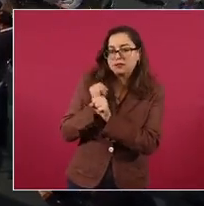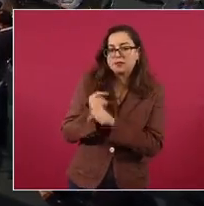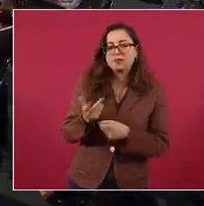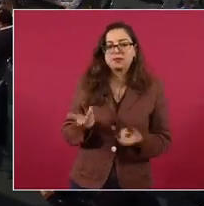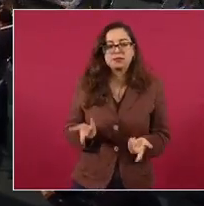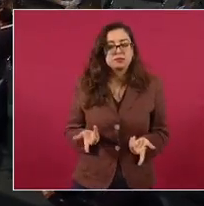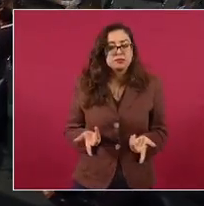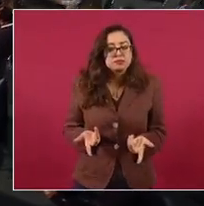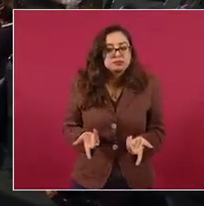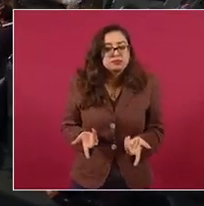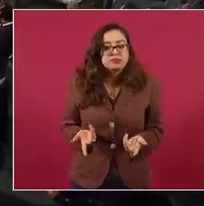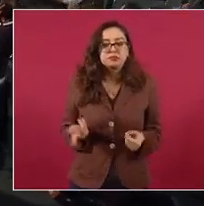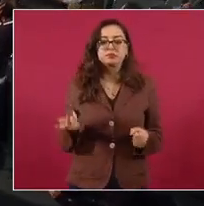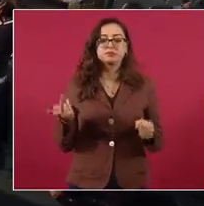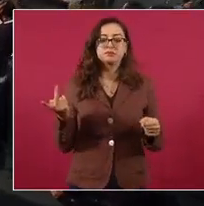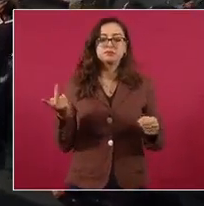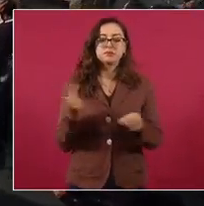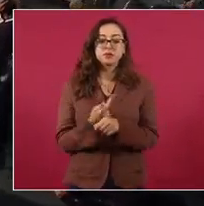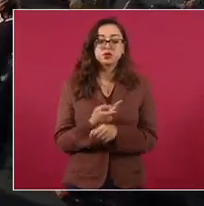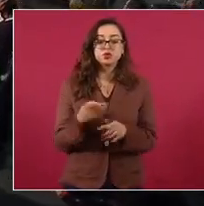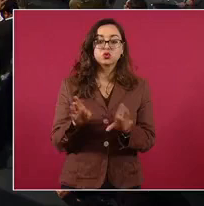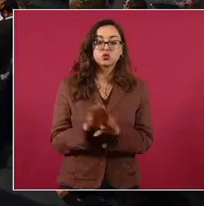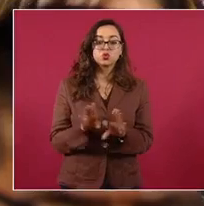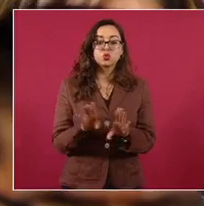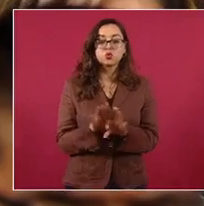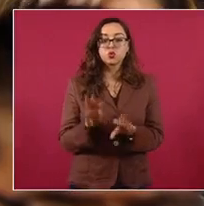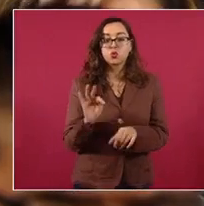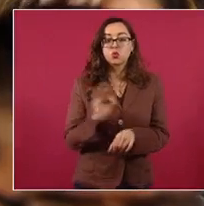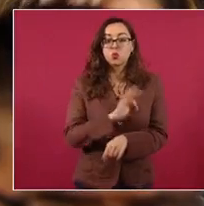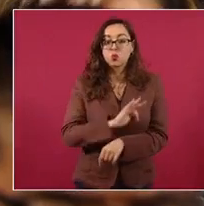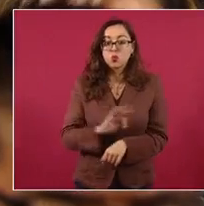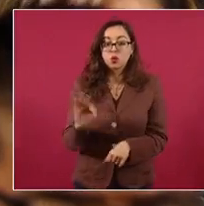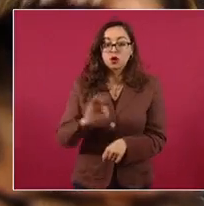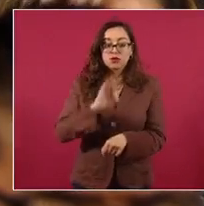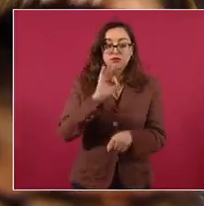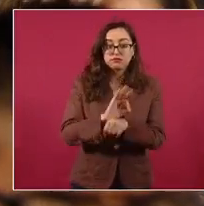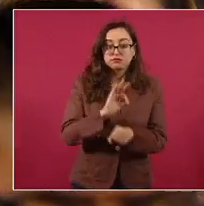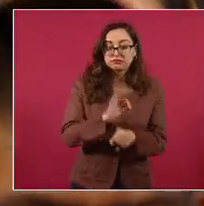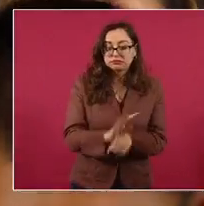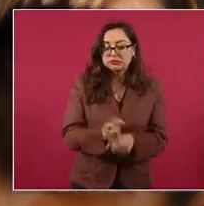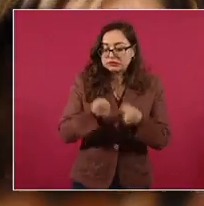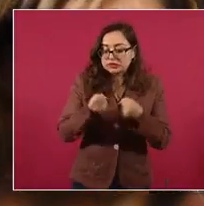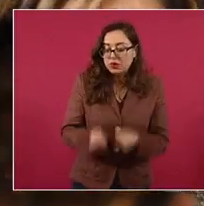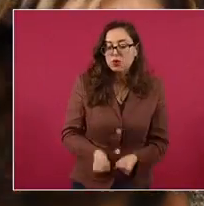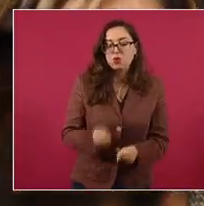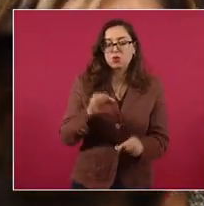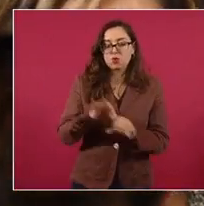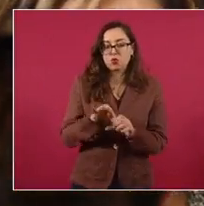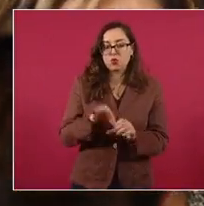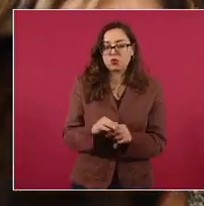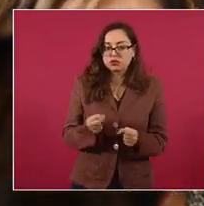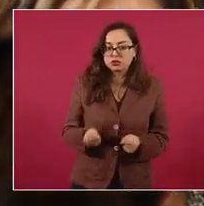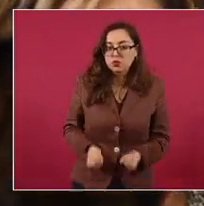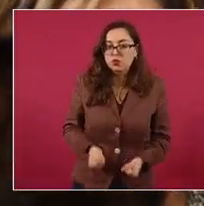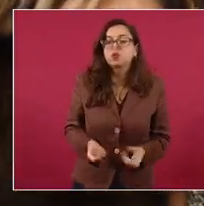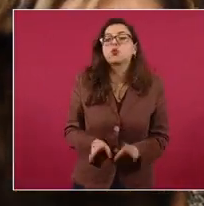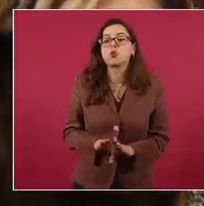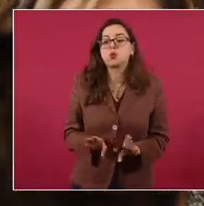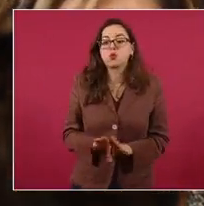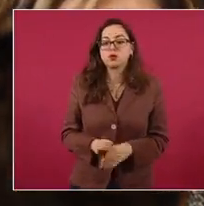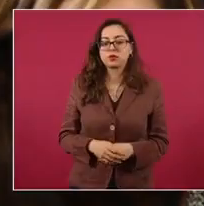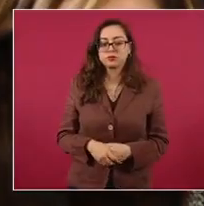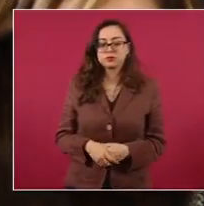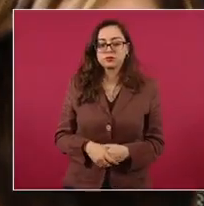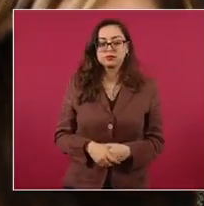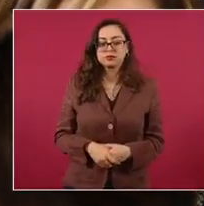esto, ¿sigue vigente esta garantía de que este, estará abierta la elección y se respetará el resultado por parte, claro, de